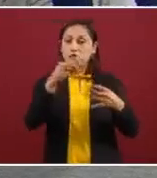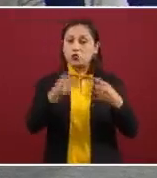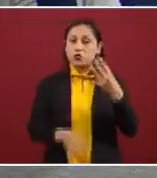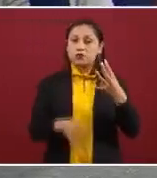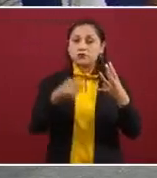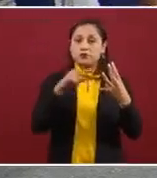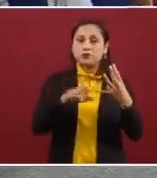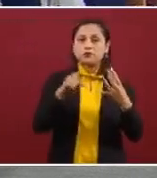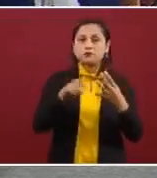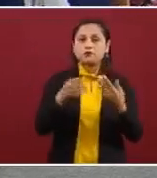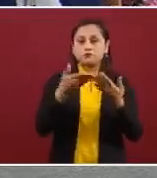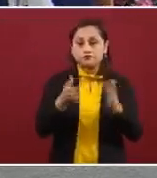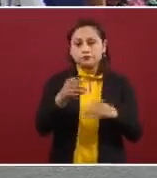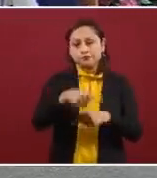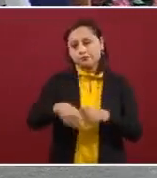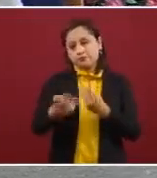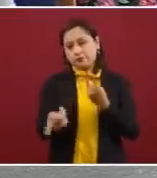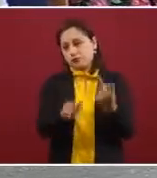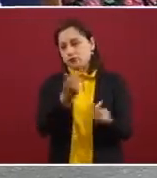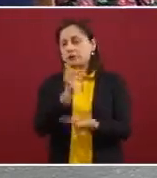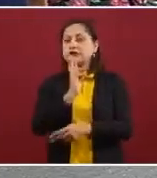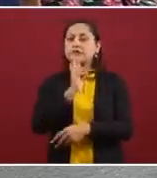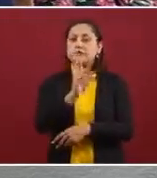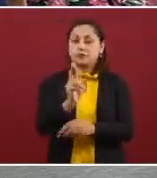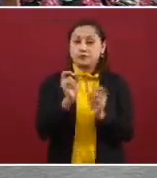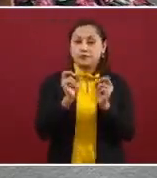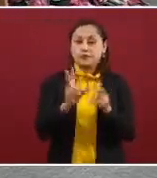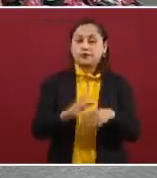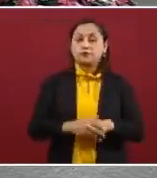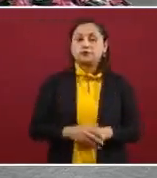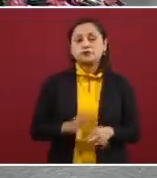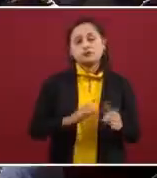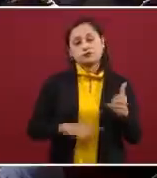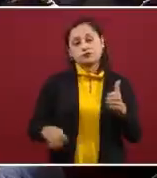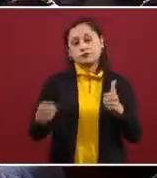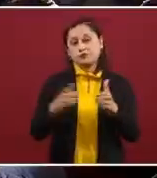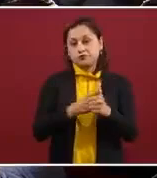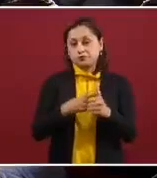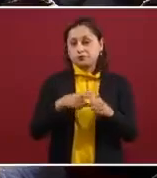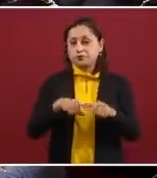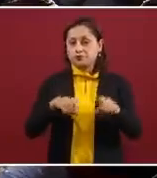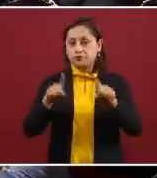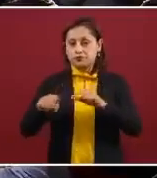siempre. Entonces, comenzamos con el quién es quién en los precios.